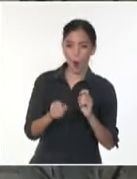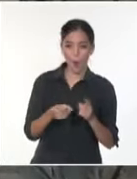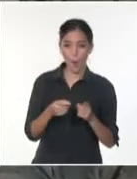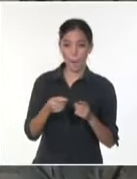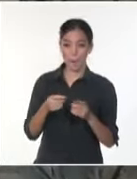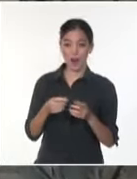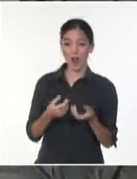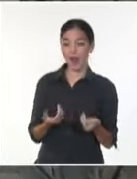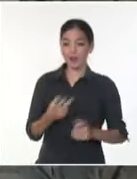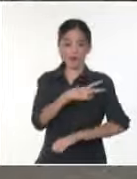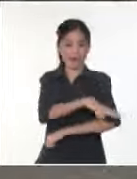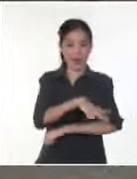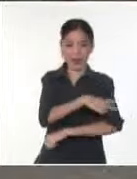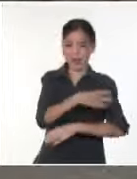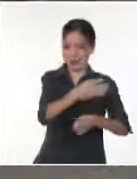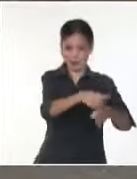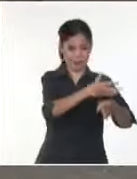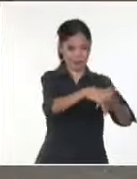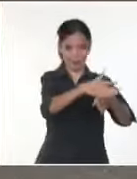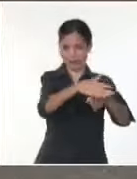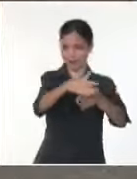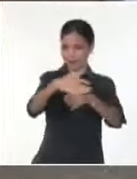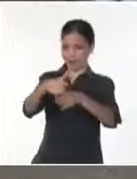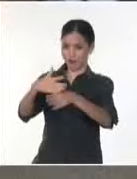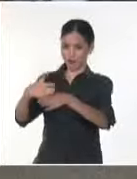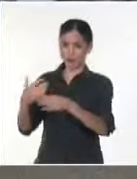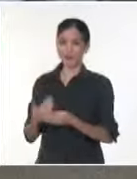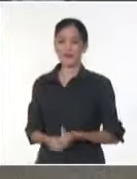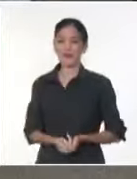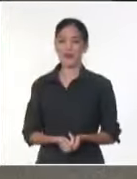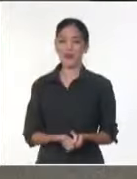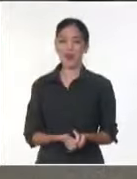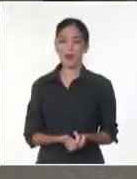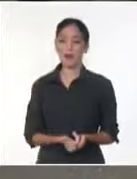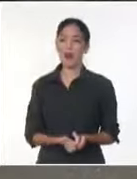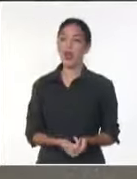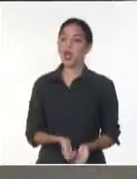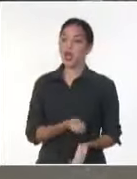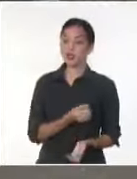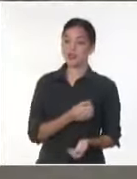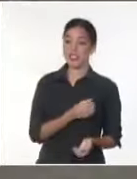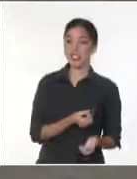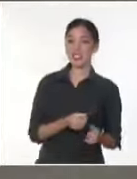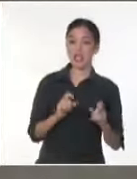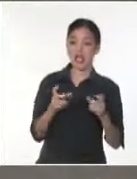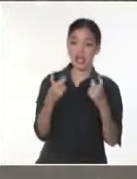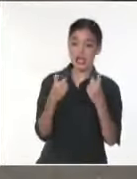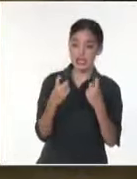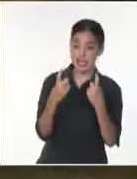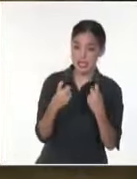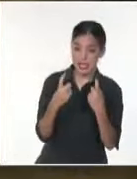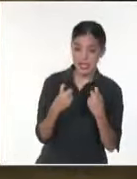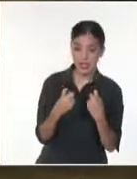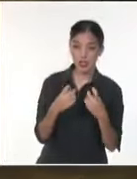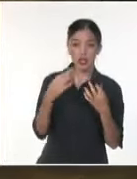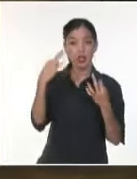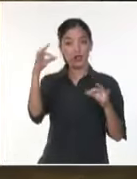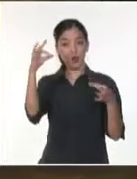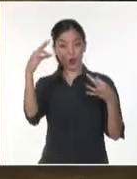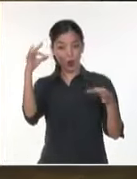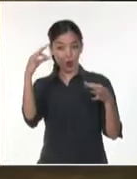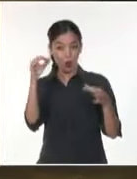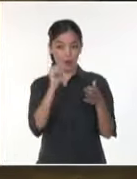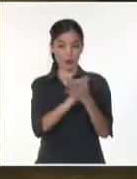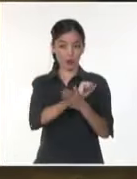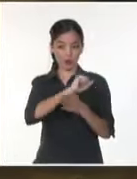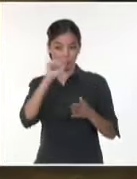casos solo se requiere la autorización de importación que emite la onure para que los productos al llegar